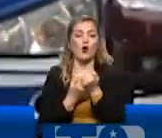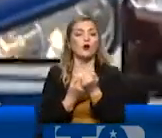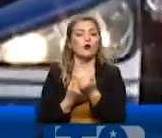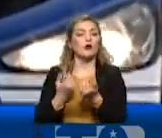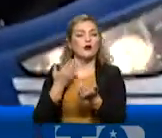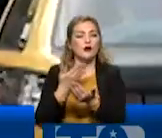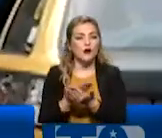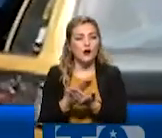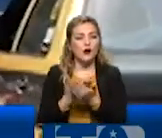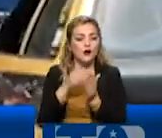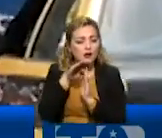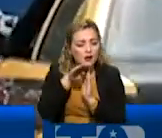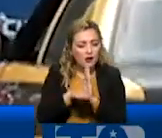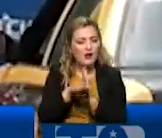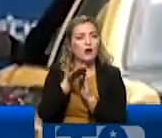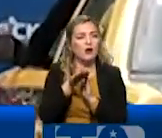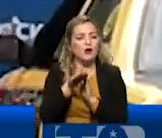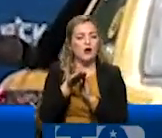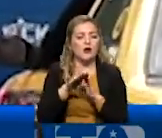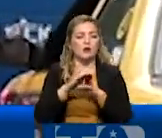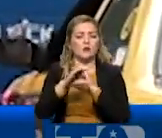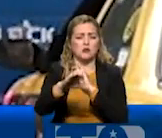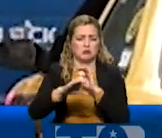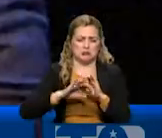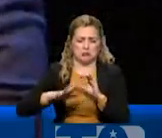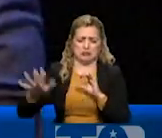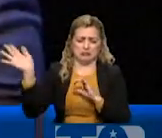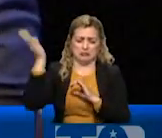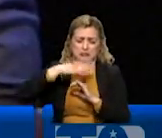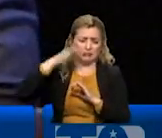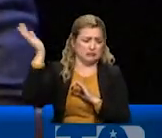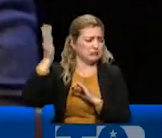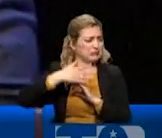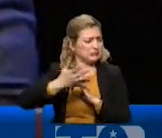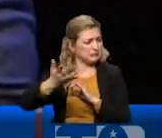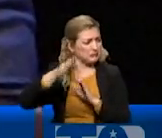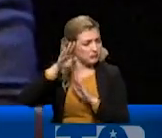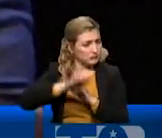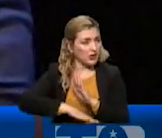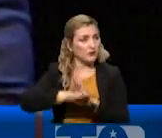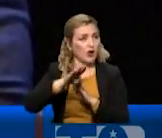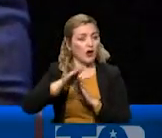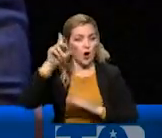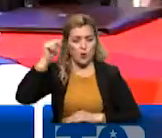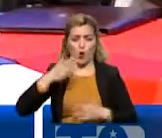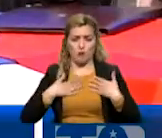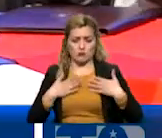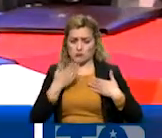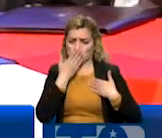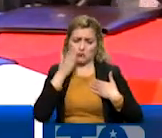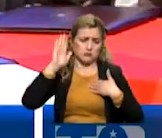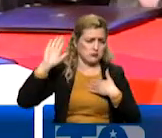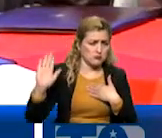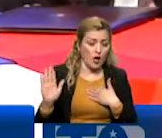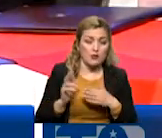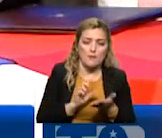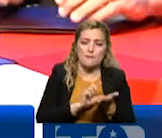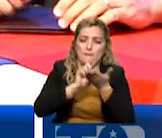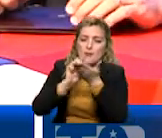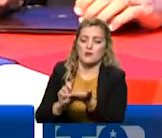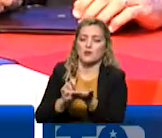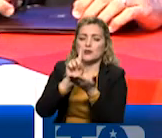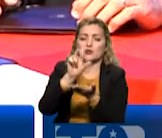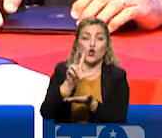para disminuir la emisión de gases contaminantes el gobierno por su parte se comprometió a entregar un crédito de